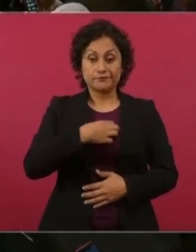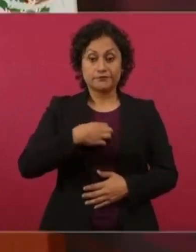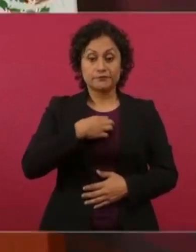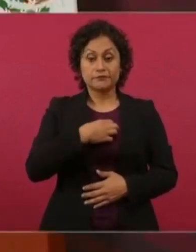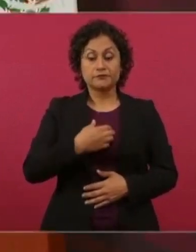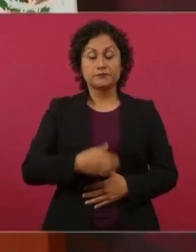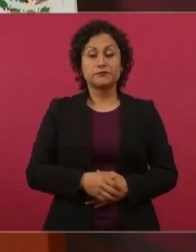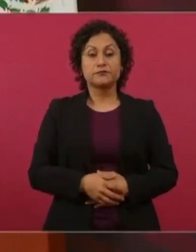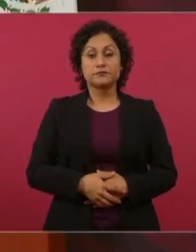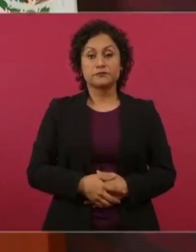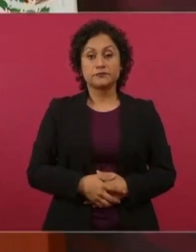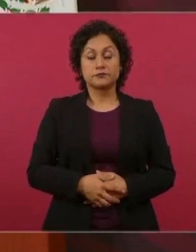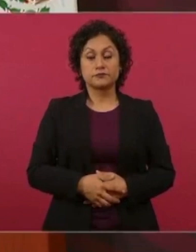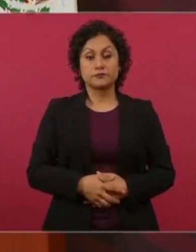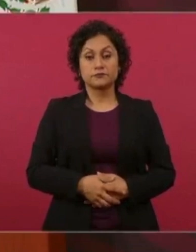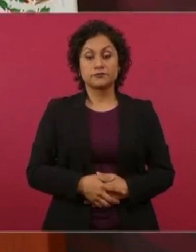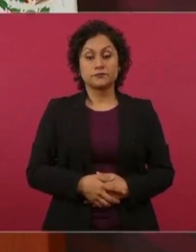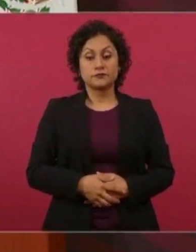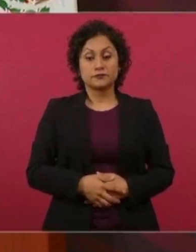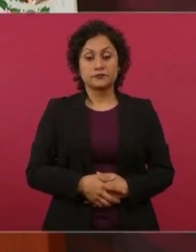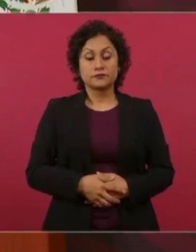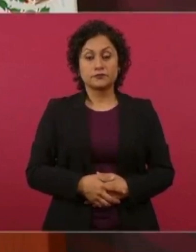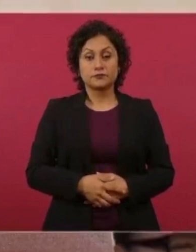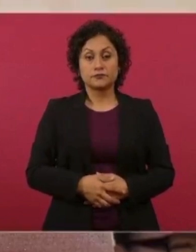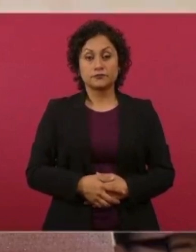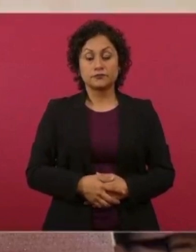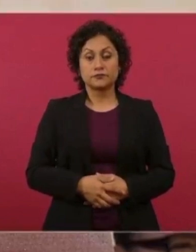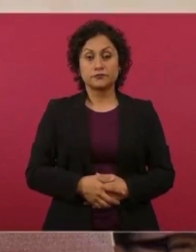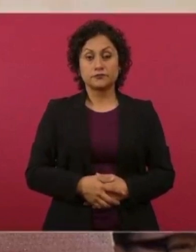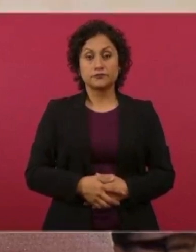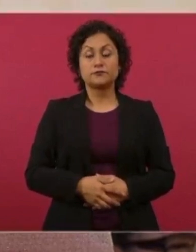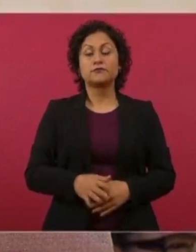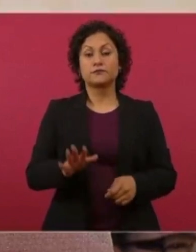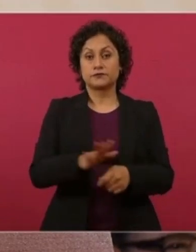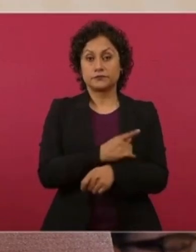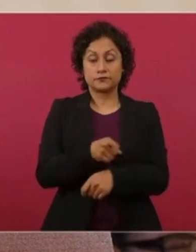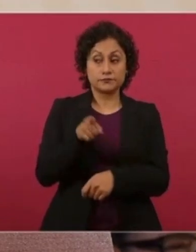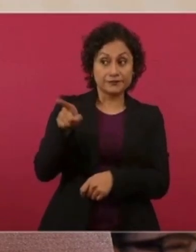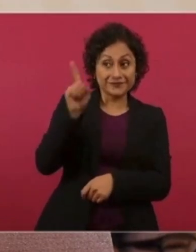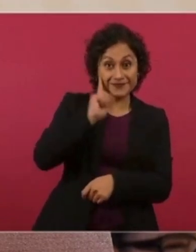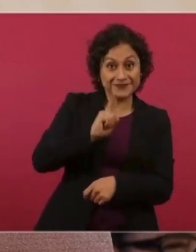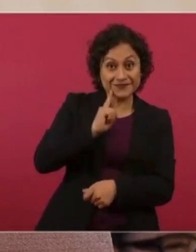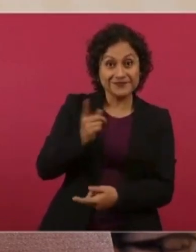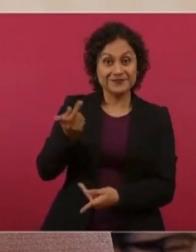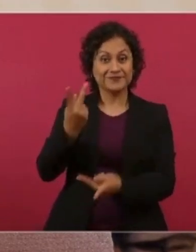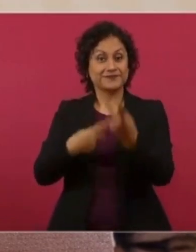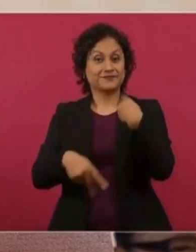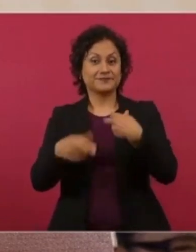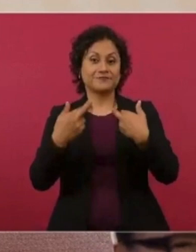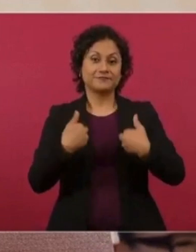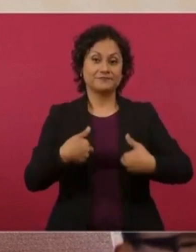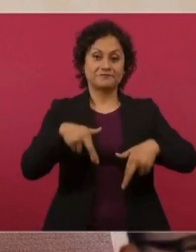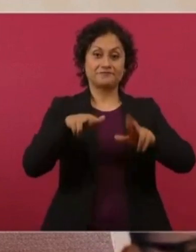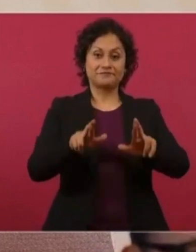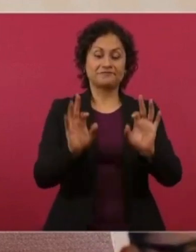porque vamos a estar bien representados.